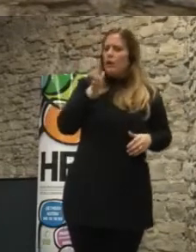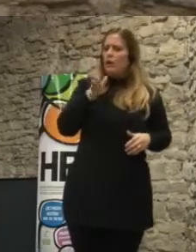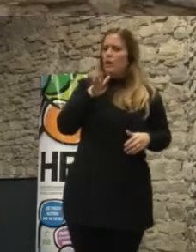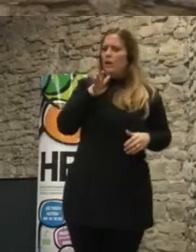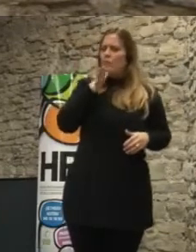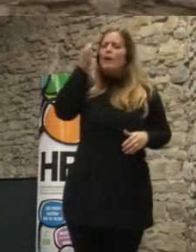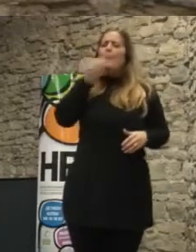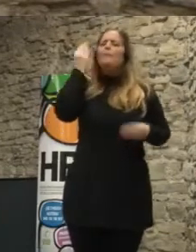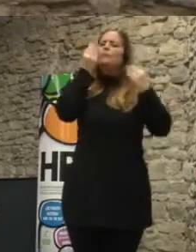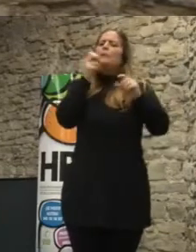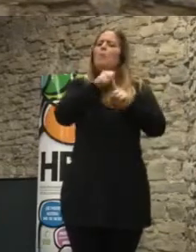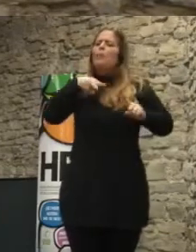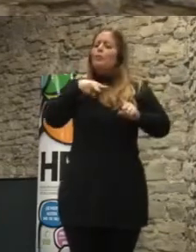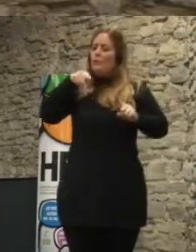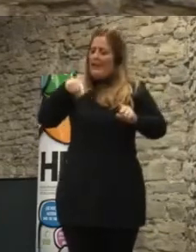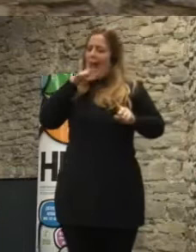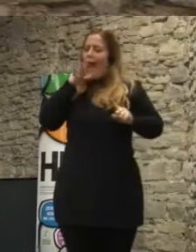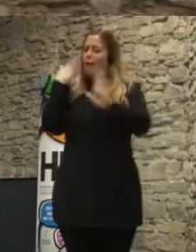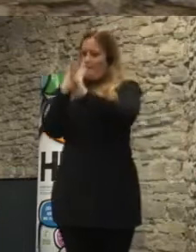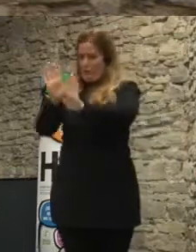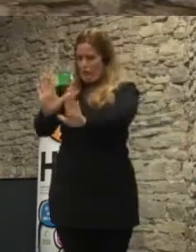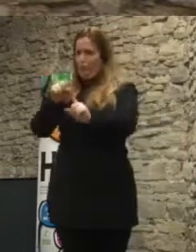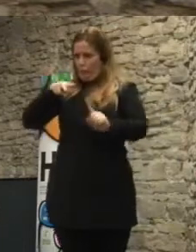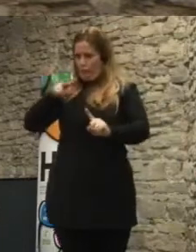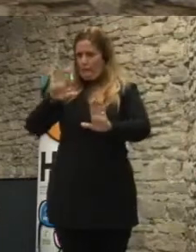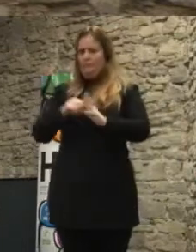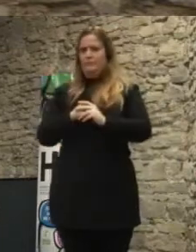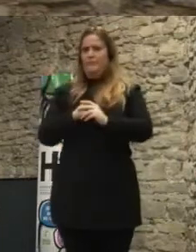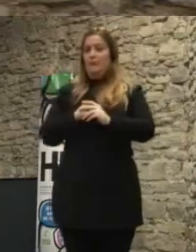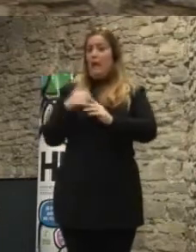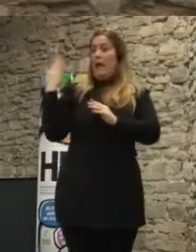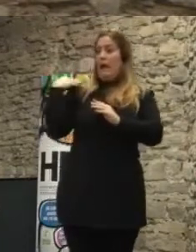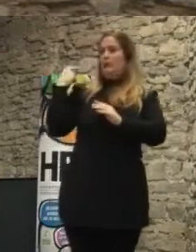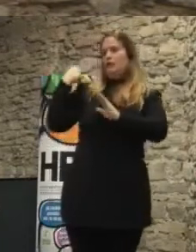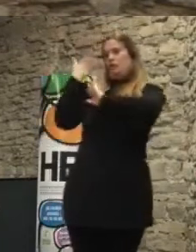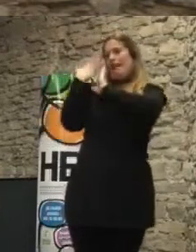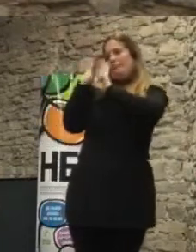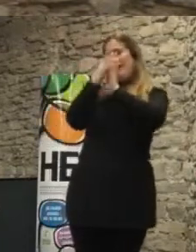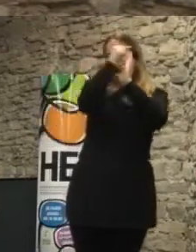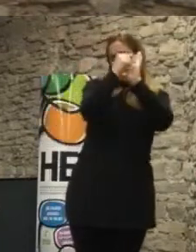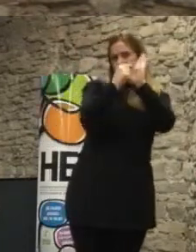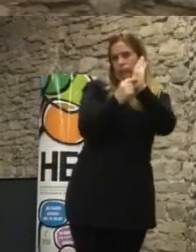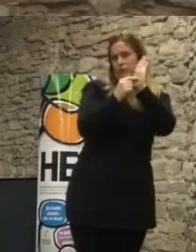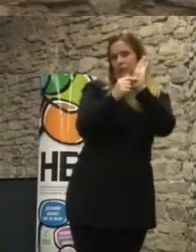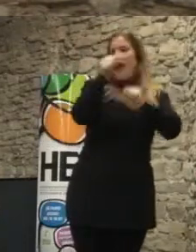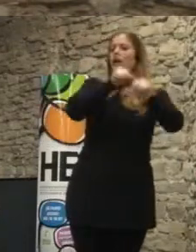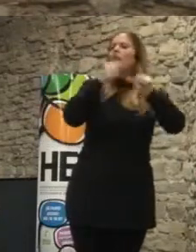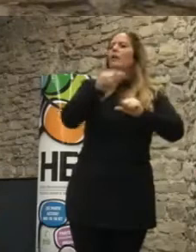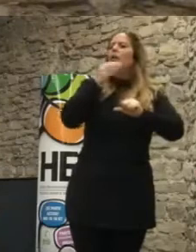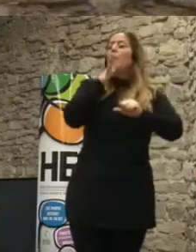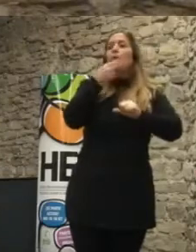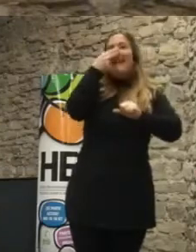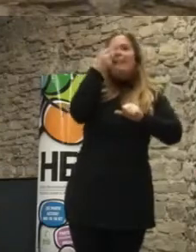vista? Porque ya hemos apuntado algunas cosas, ¿no? Porque aglutinan intereses